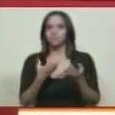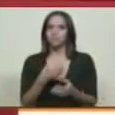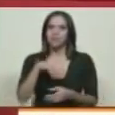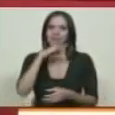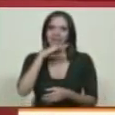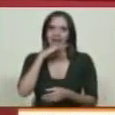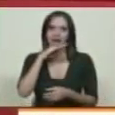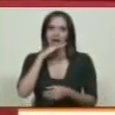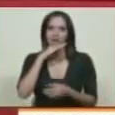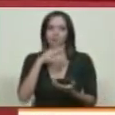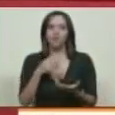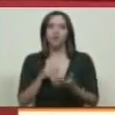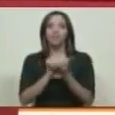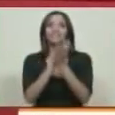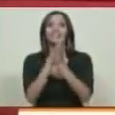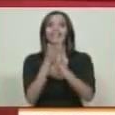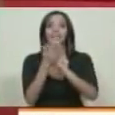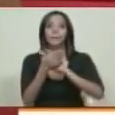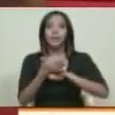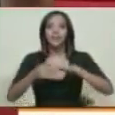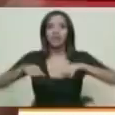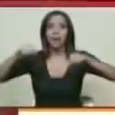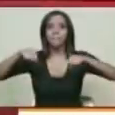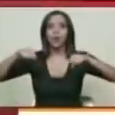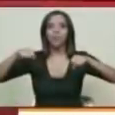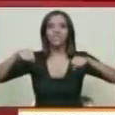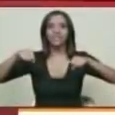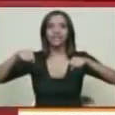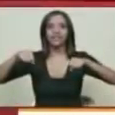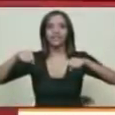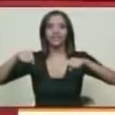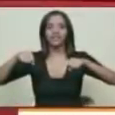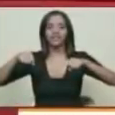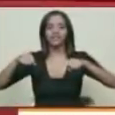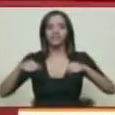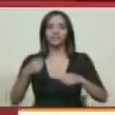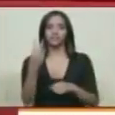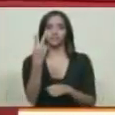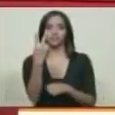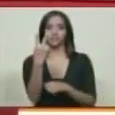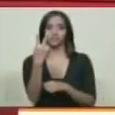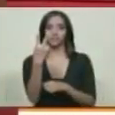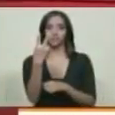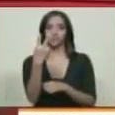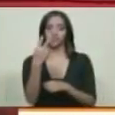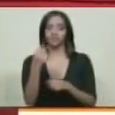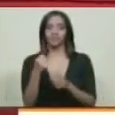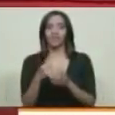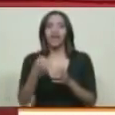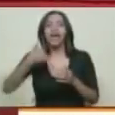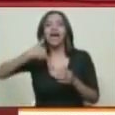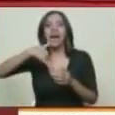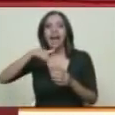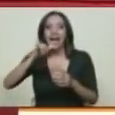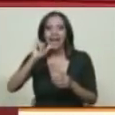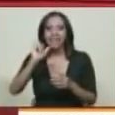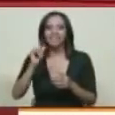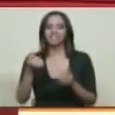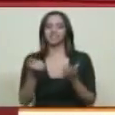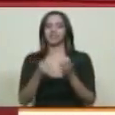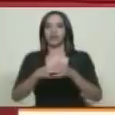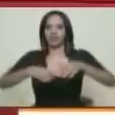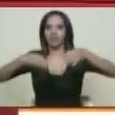un problema. Desaparecieron las bolsas. Eso es lo primero. Desaparecieron las bolsas. Lo segundo, hay operadores, y estoy convencido que